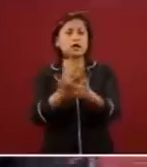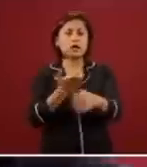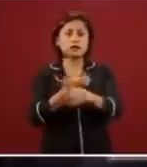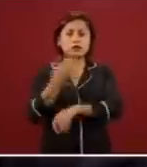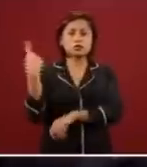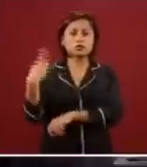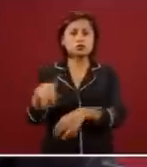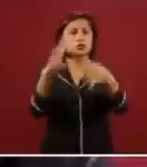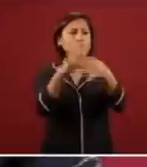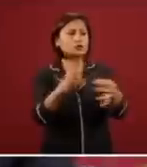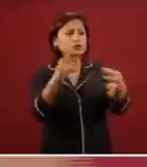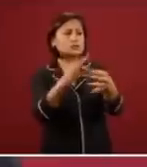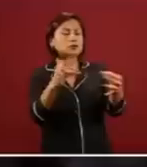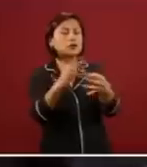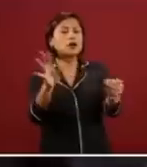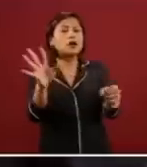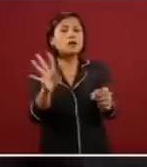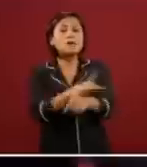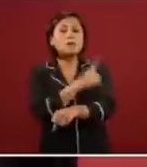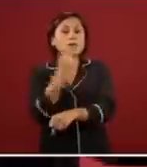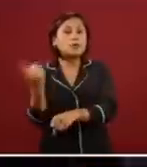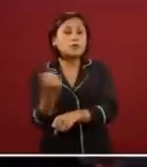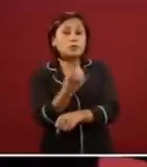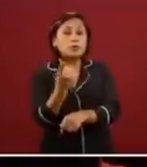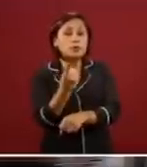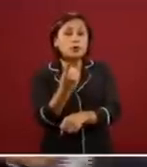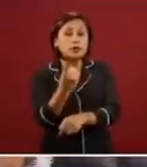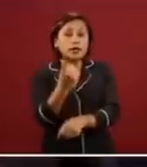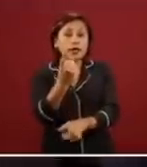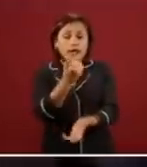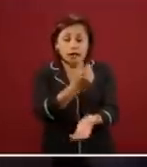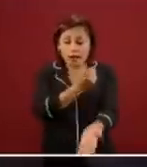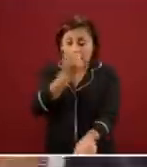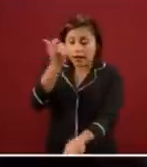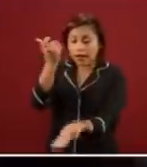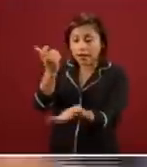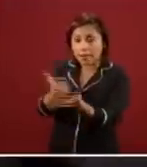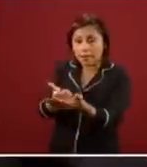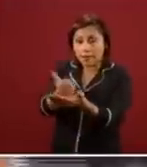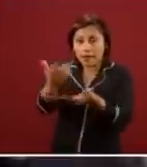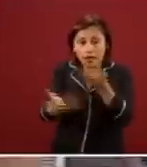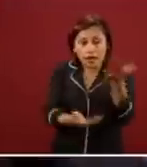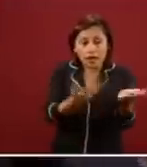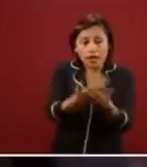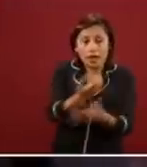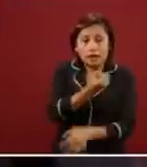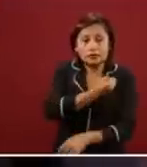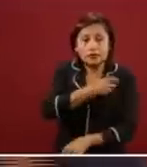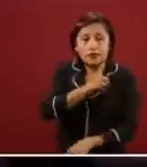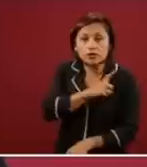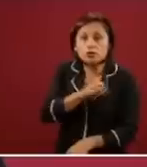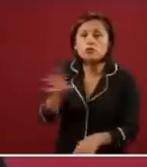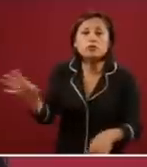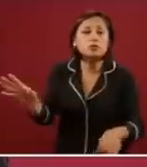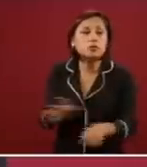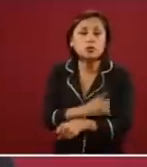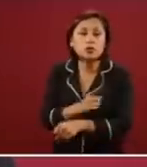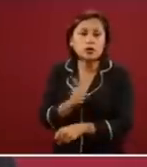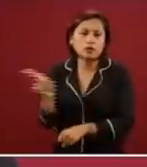haber cuotas de recuperación, por qué van a cobrar la atención médica y los medicamentos. Es